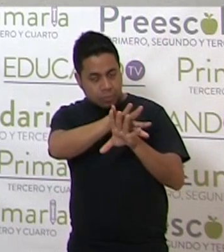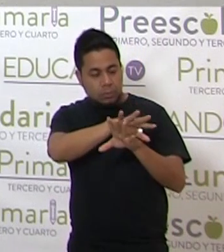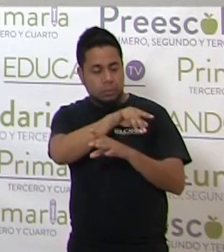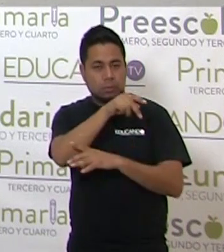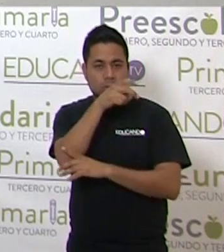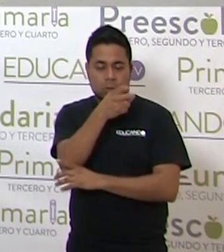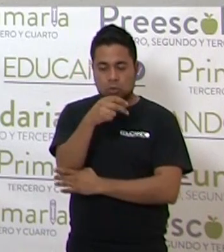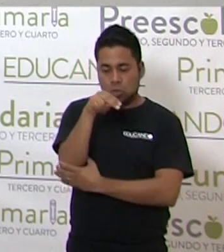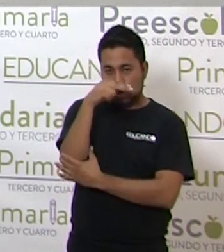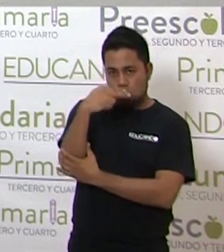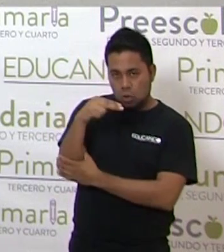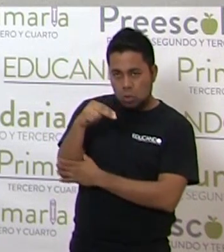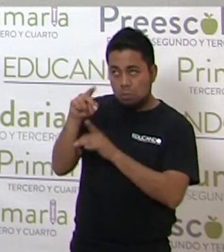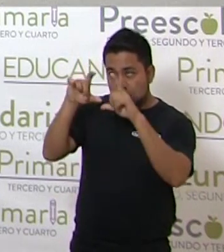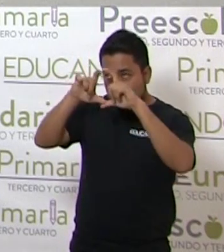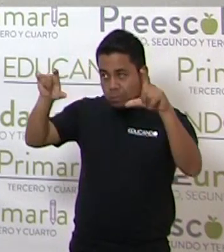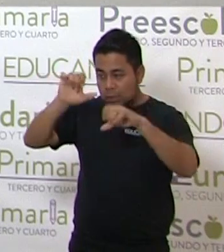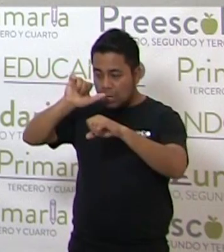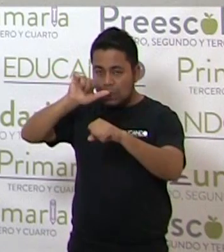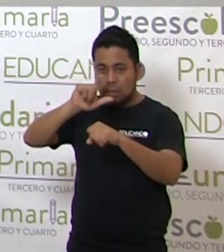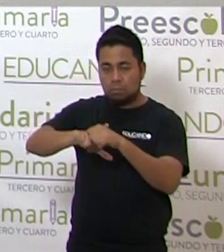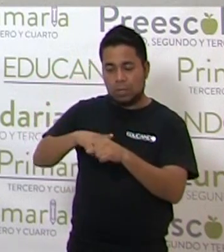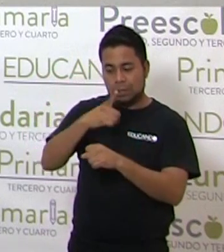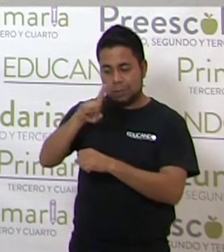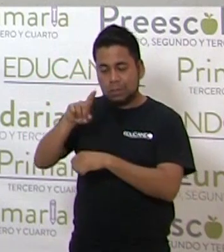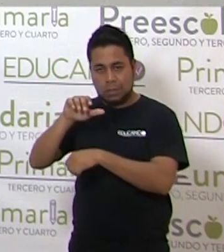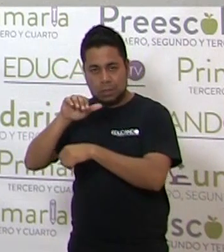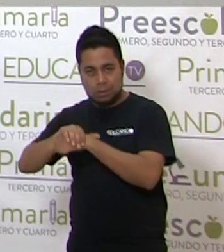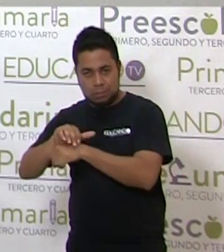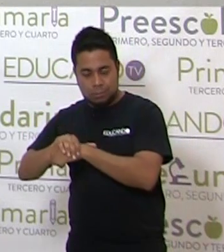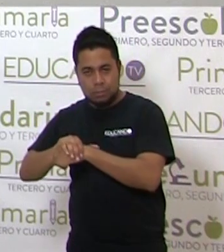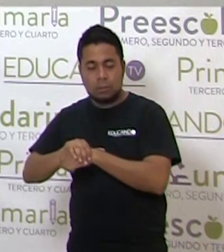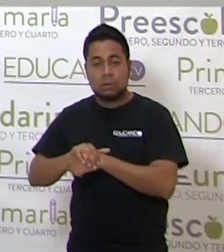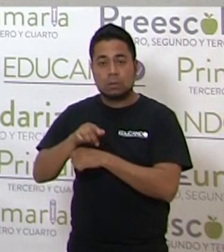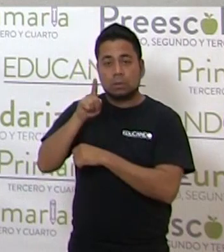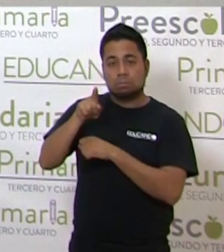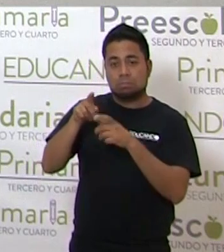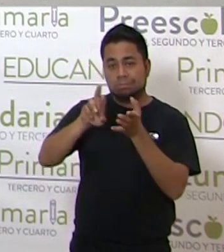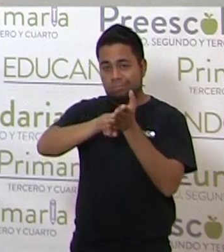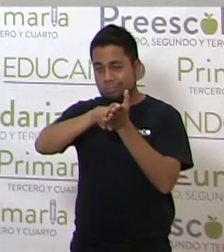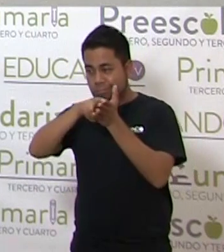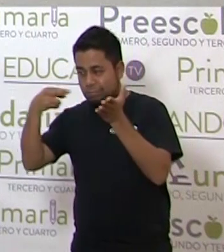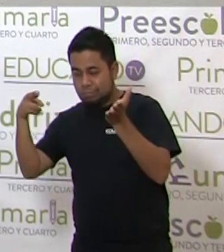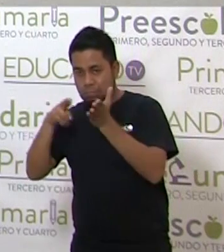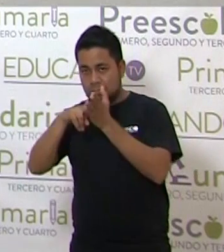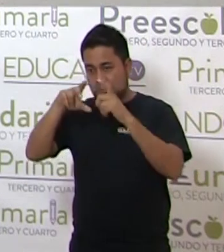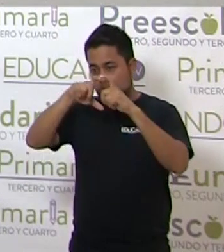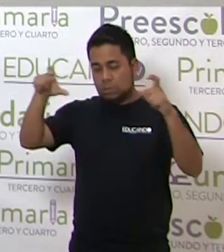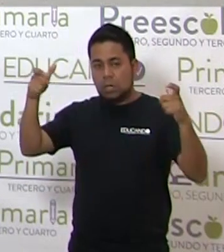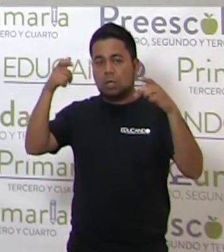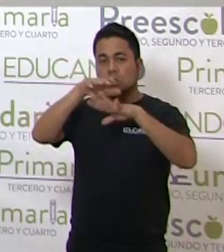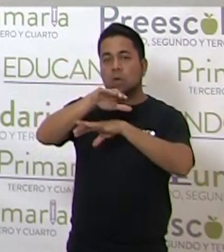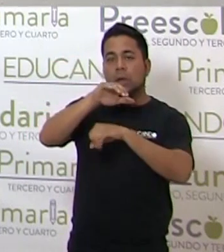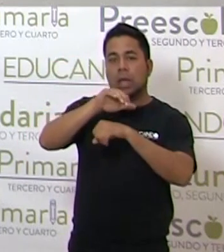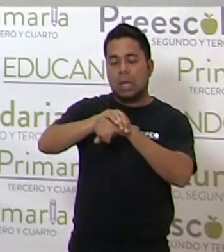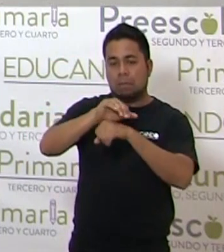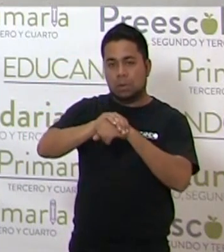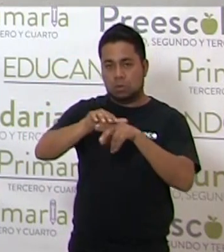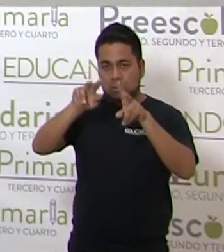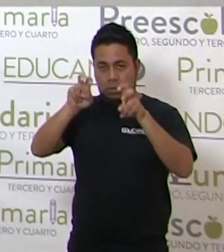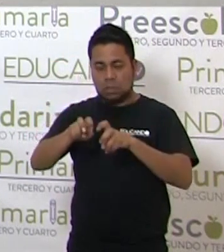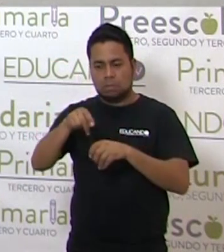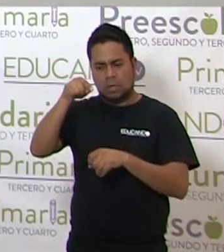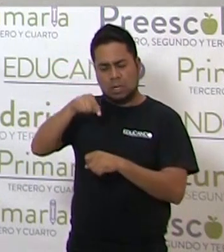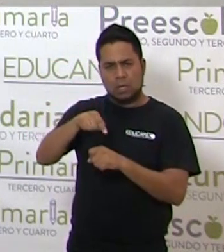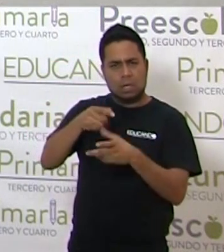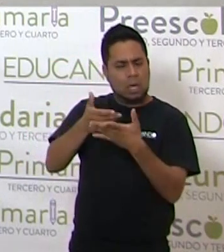nombre, Animales de los Amigos. Y en esta revista nos hablan principalmente de los amigos. ¿Qué es lo que vamos a